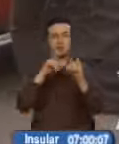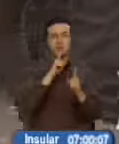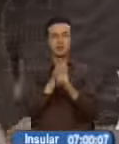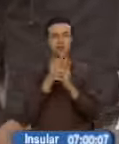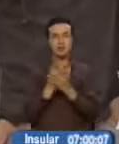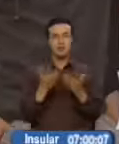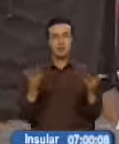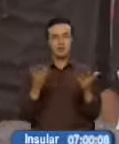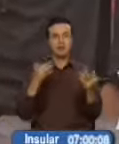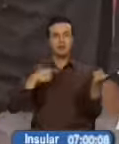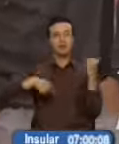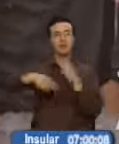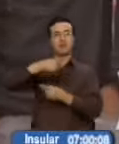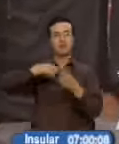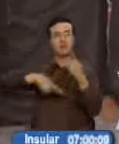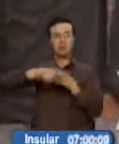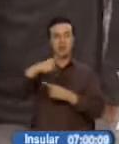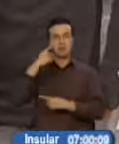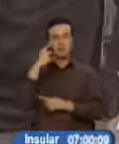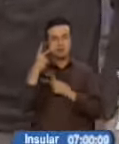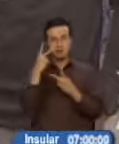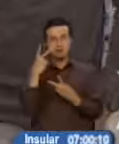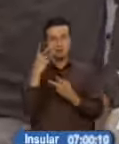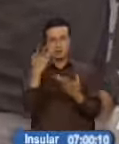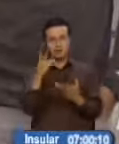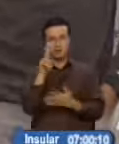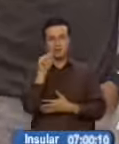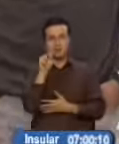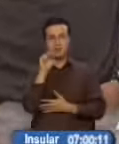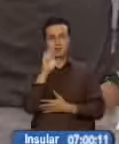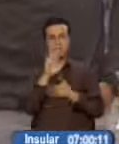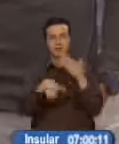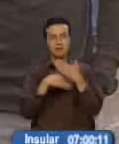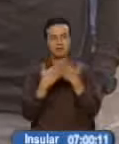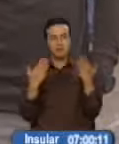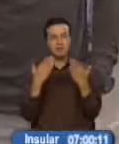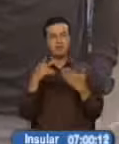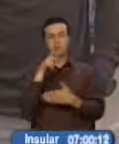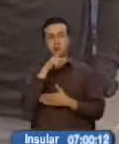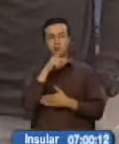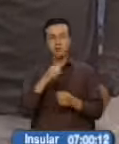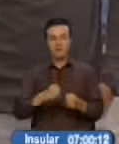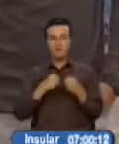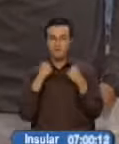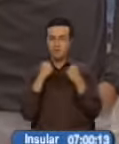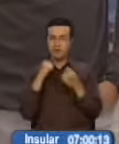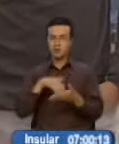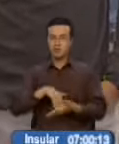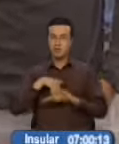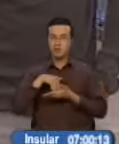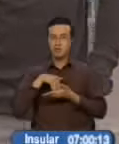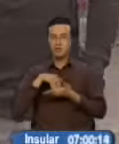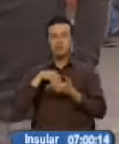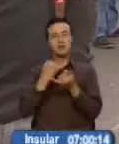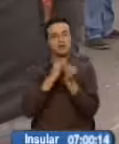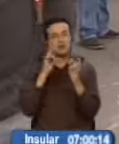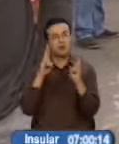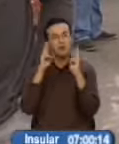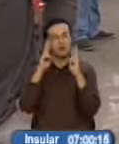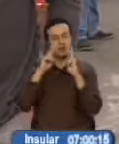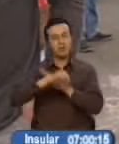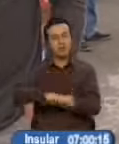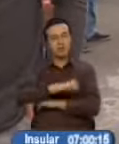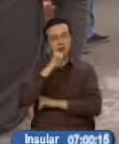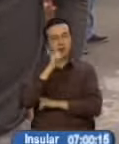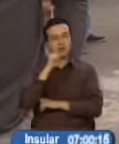despedimos. Regresamos a este estudios. Señora Vanessa Herbaz, Abraham, Puerto Viejo con alma de acero. Y por supuesto Independiente, ojalá que campeón de la Copa